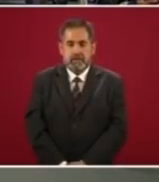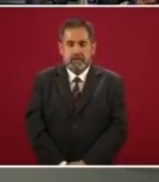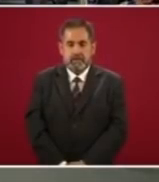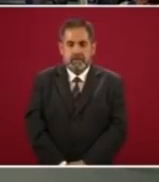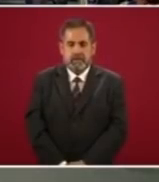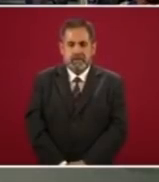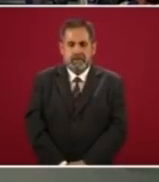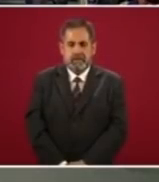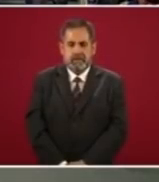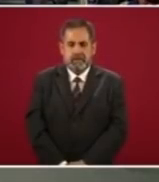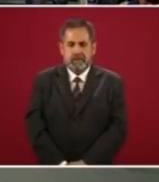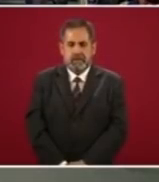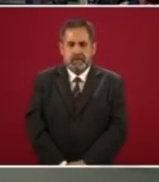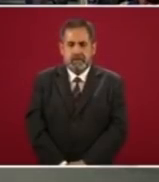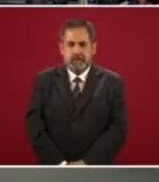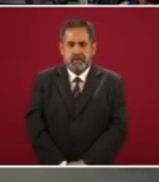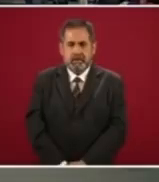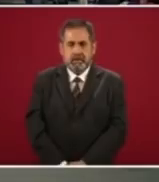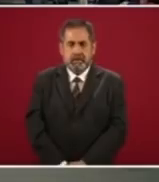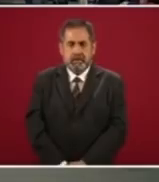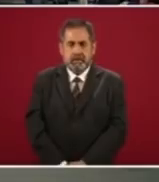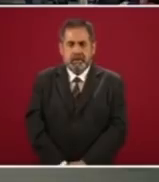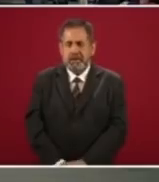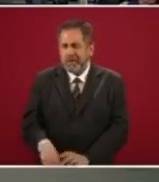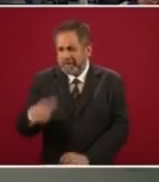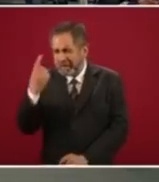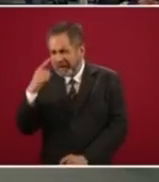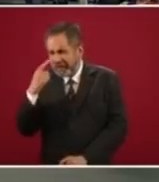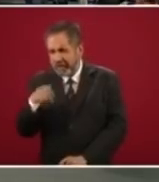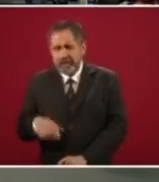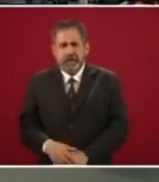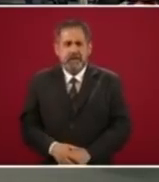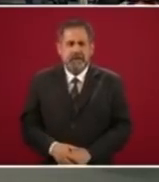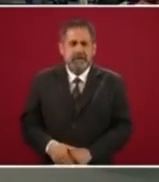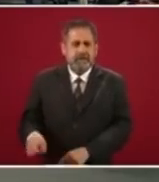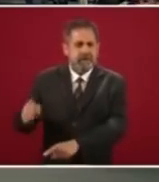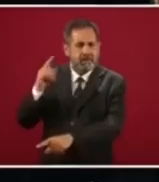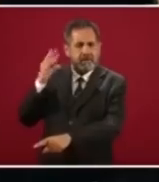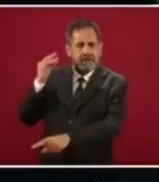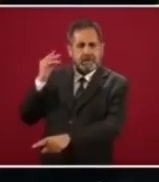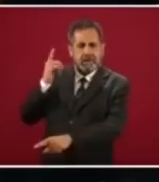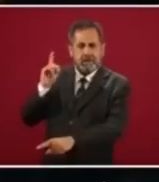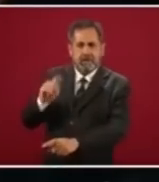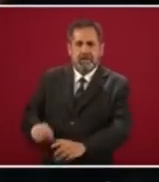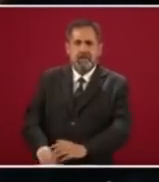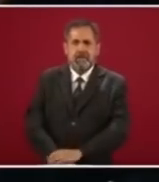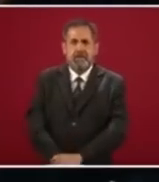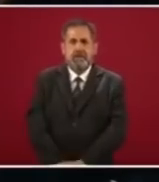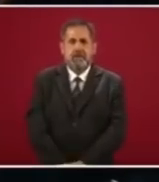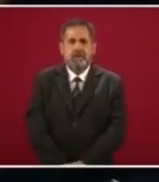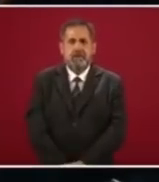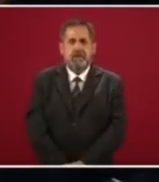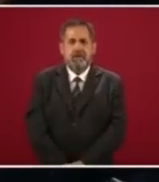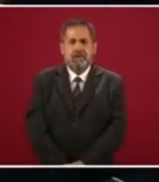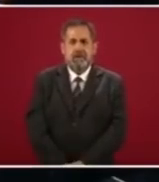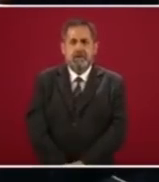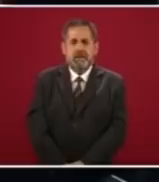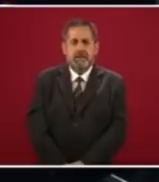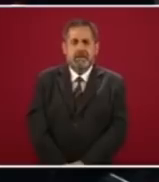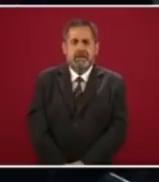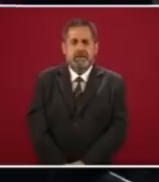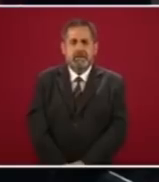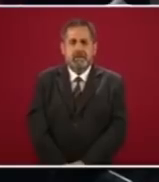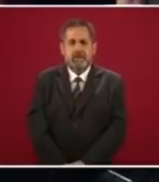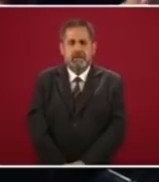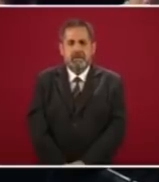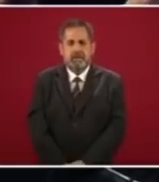¿Para qué? Ahorita dijo usted, aquí voy a balconear a alguien. No, más bien que no es para. No,